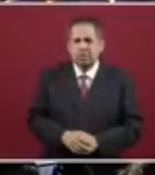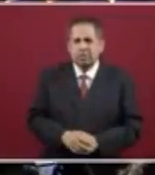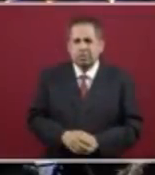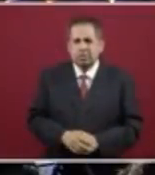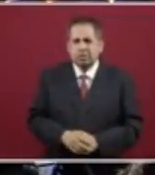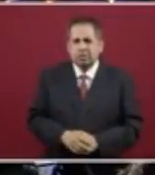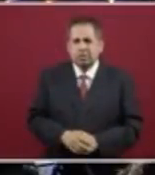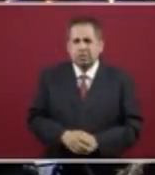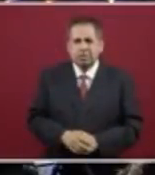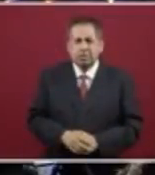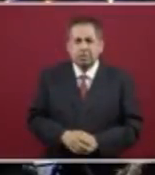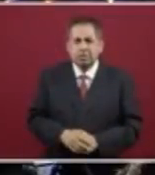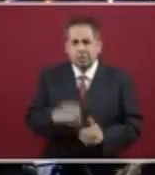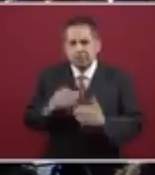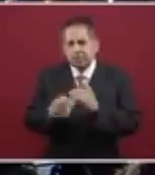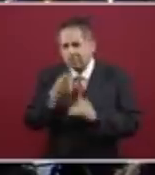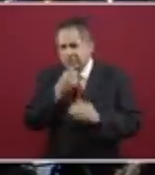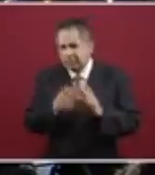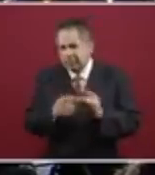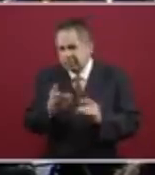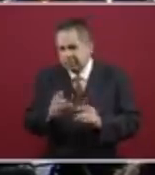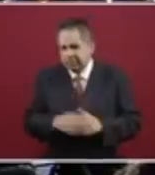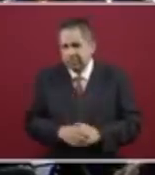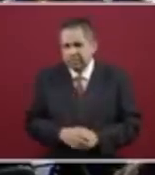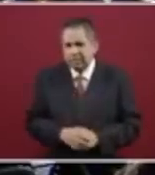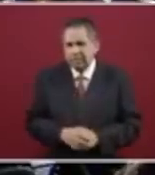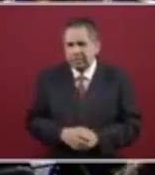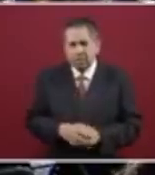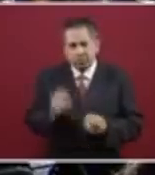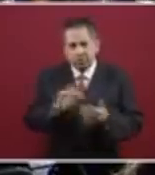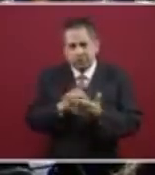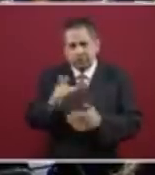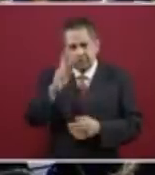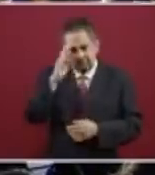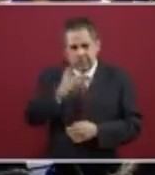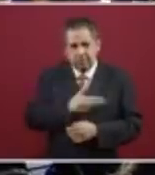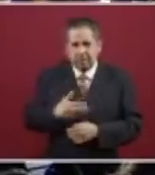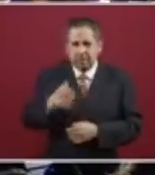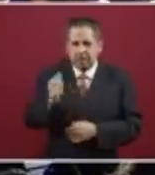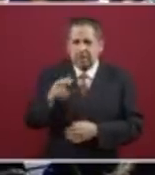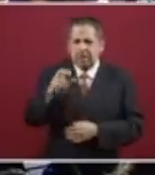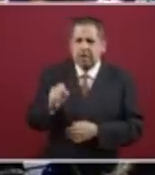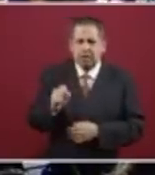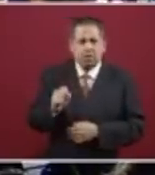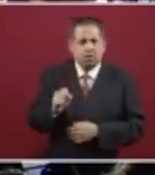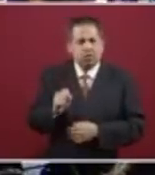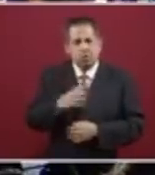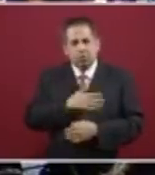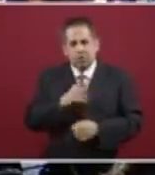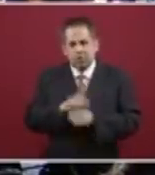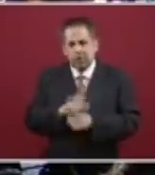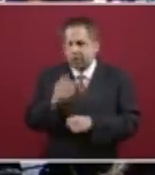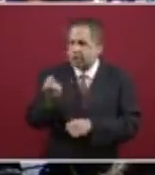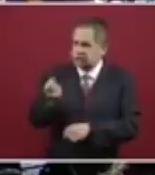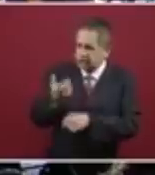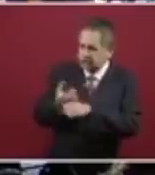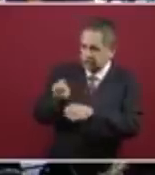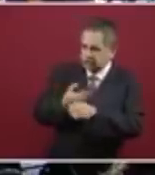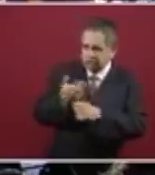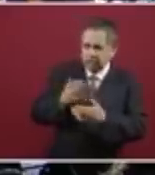pendiente. Anda. Muchas gracias, señor presidente. Carlos Montesinos de la Hoguera. Buen día, secretaria, subsecretario.